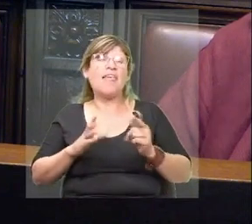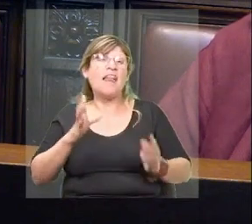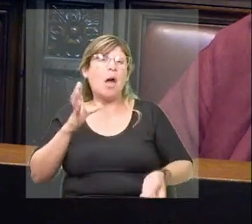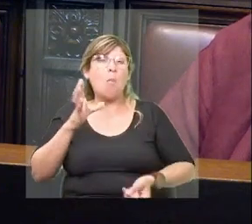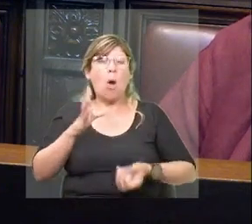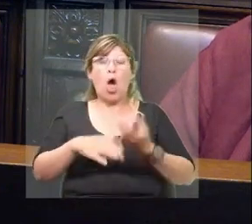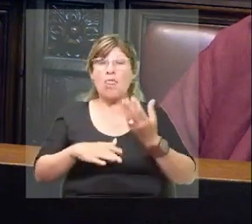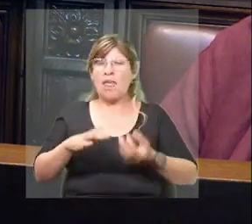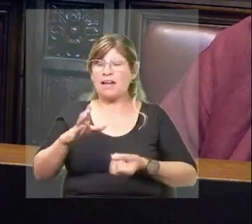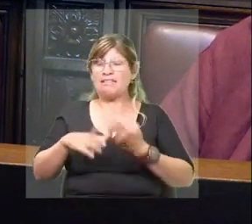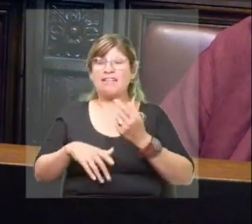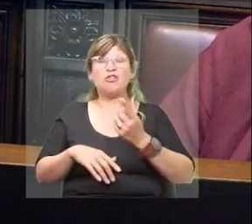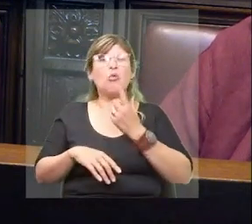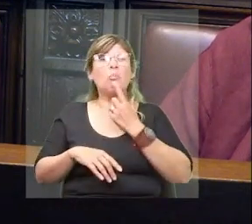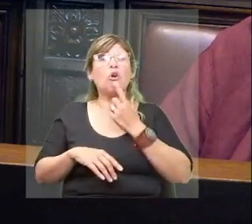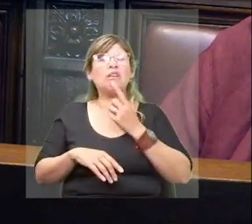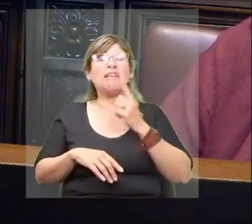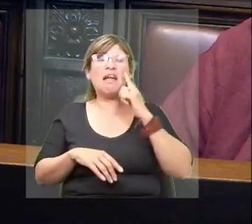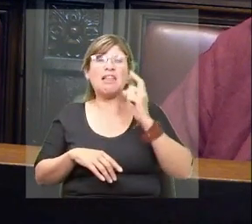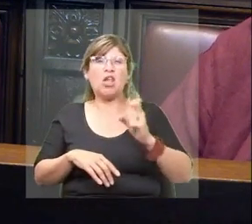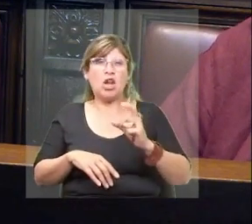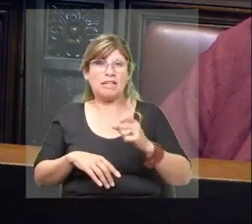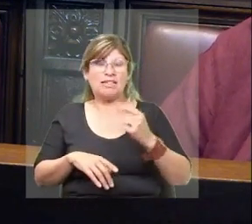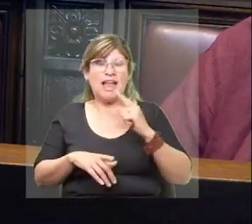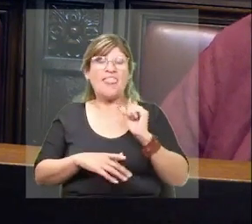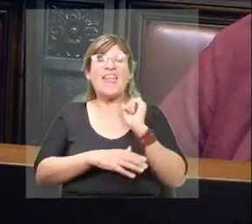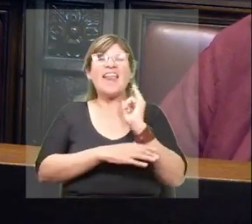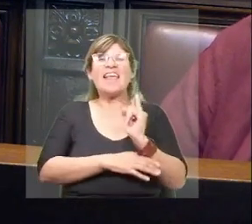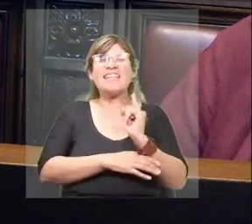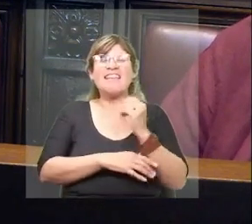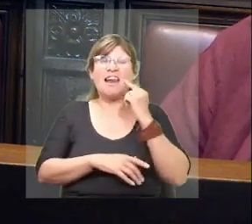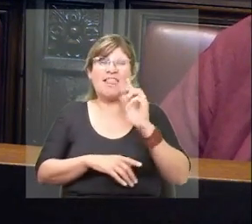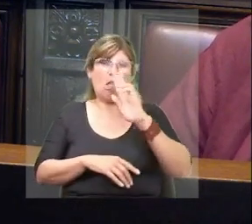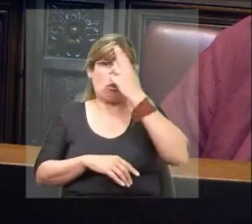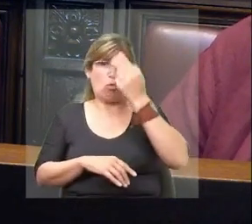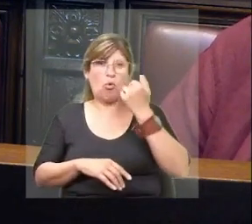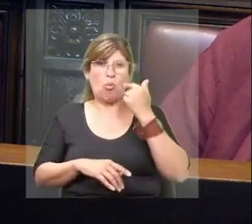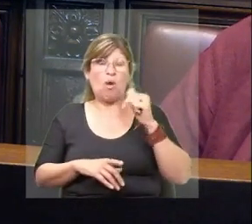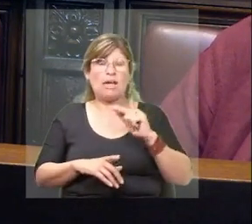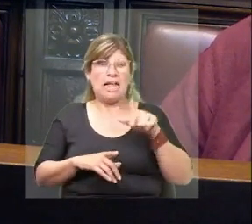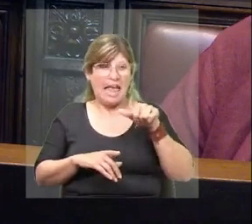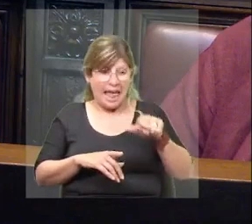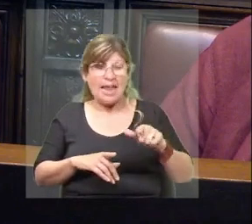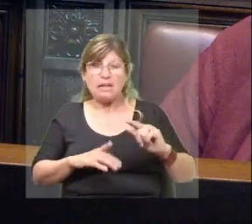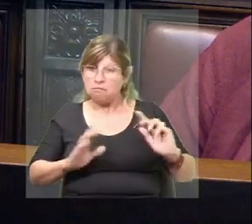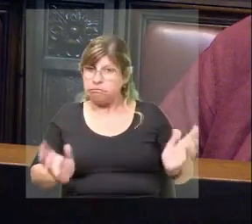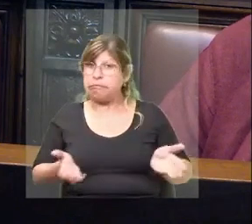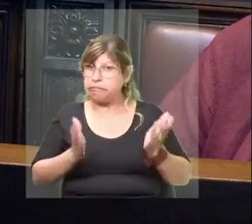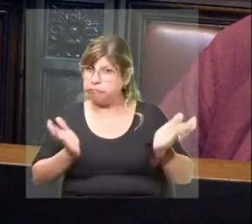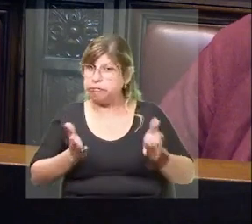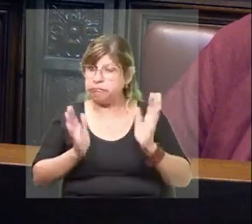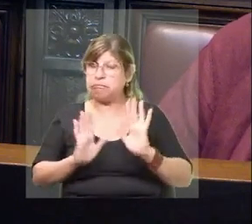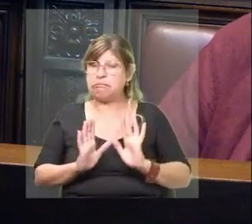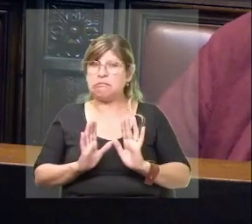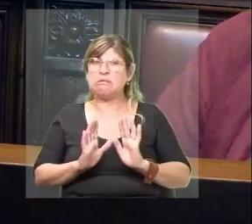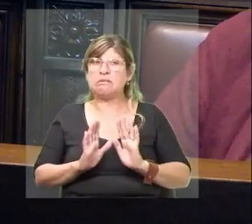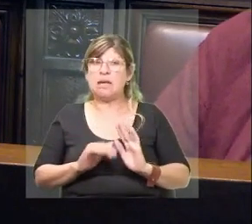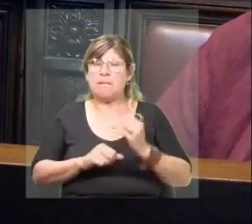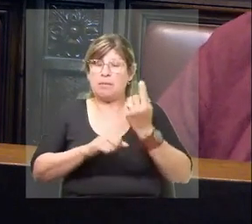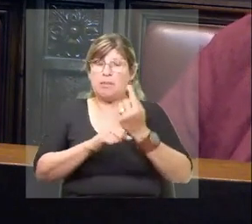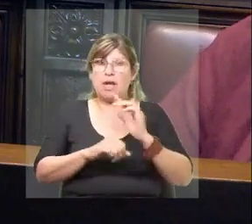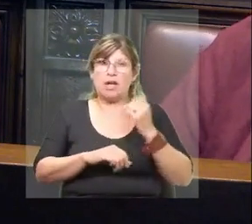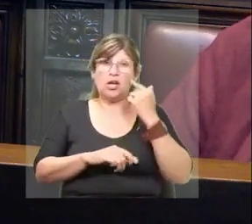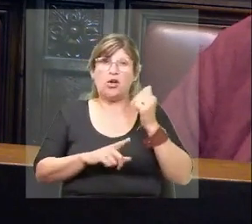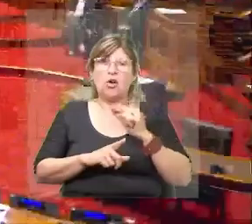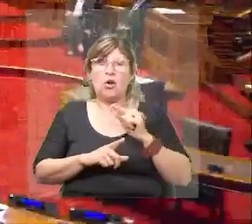modernización política e ideológica de la izquierda en el Uruguay. Fue el impulsor de colocar la visión